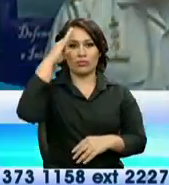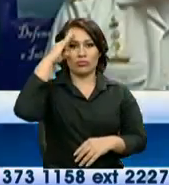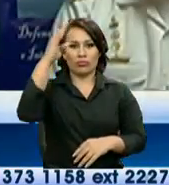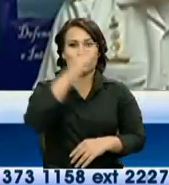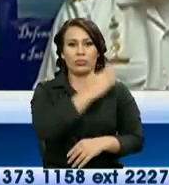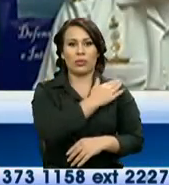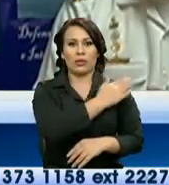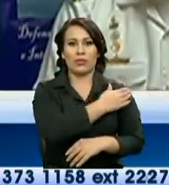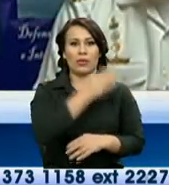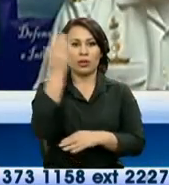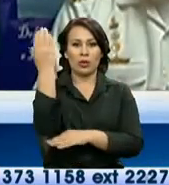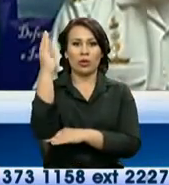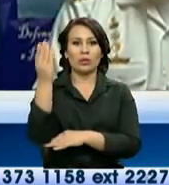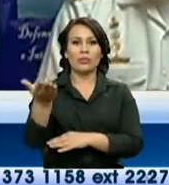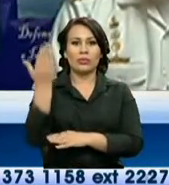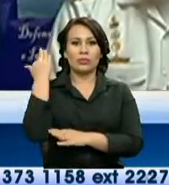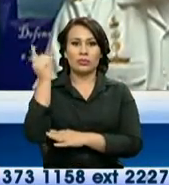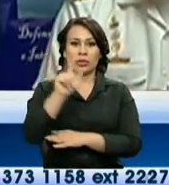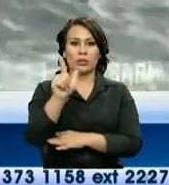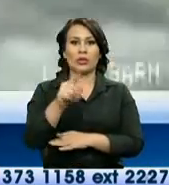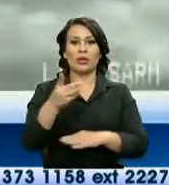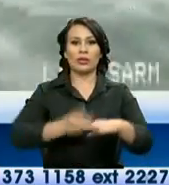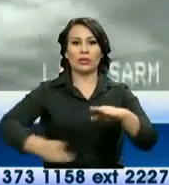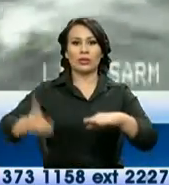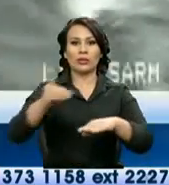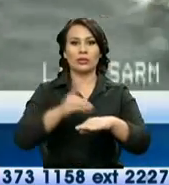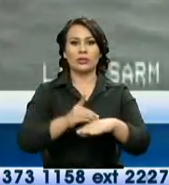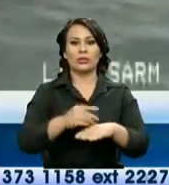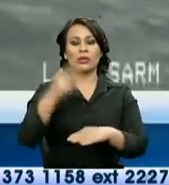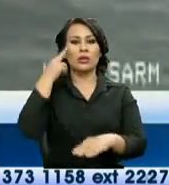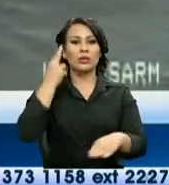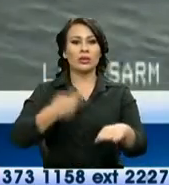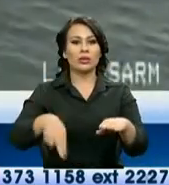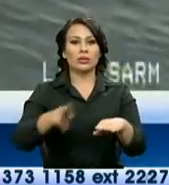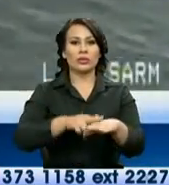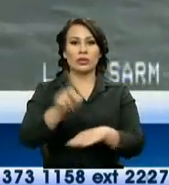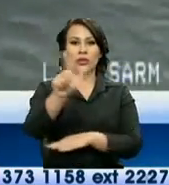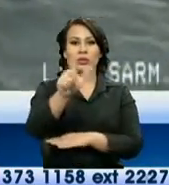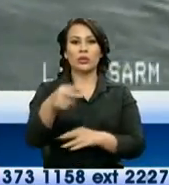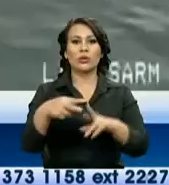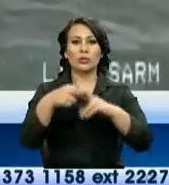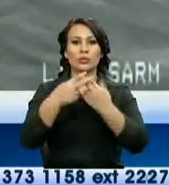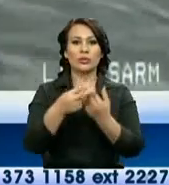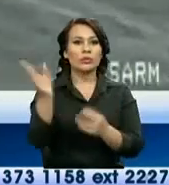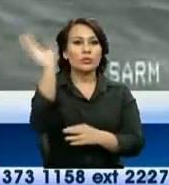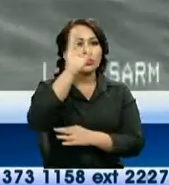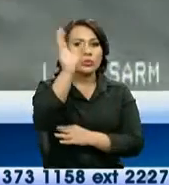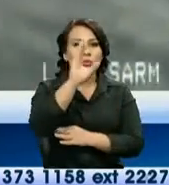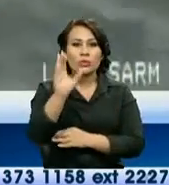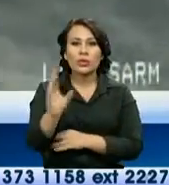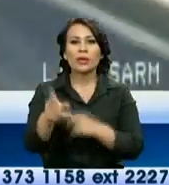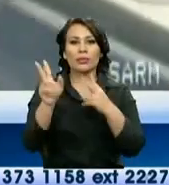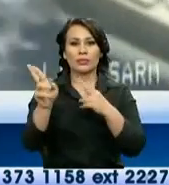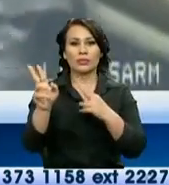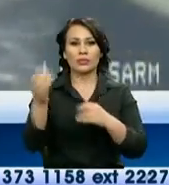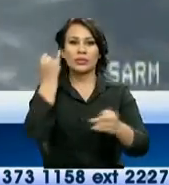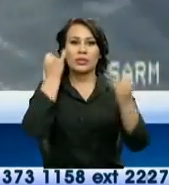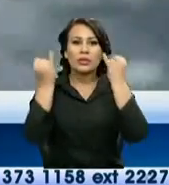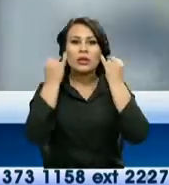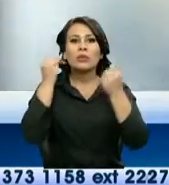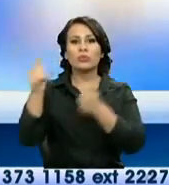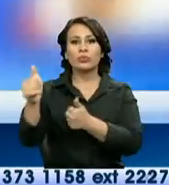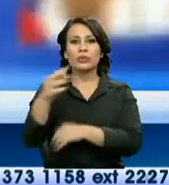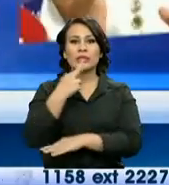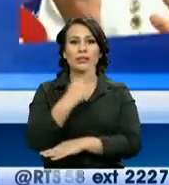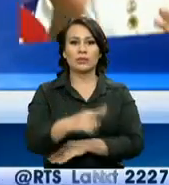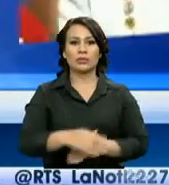desde el pasado lunes, la Dirección Nacional de Espacios Acuáticos emprendió la búsqueda, la misma que al principio no obtuvo buenos